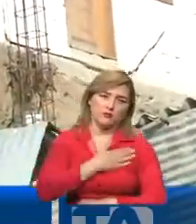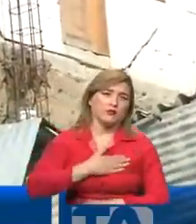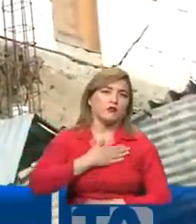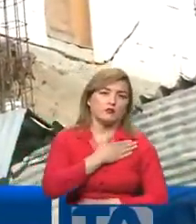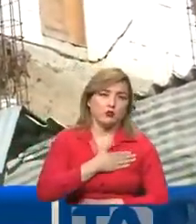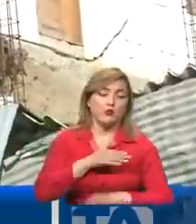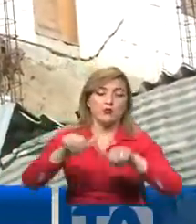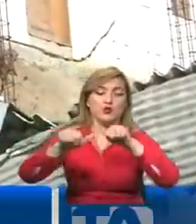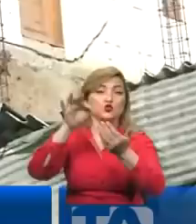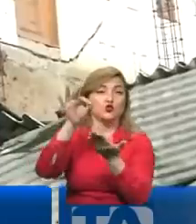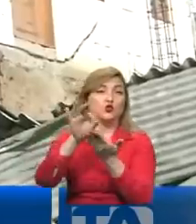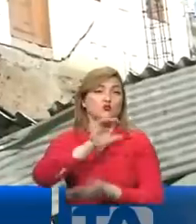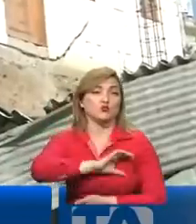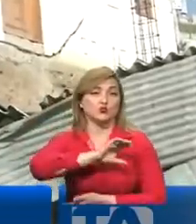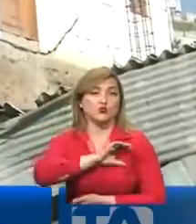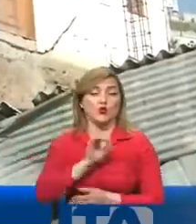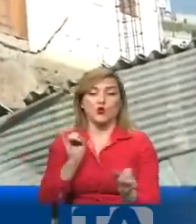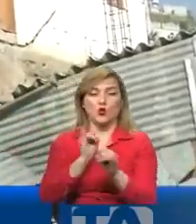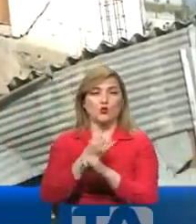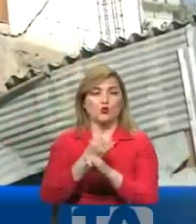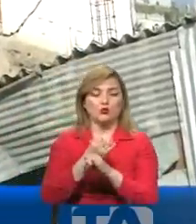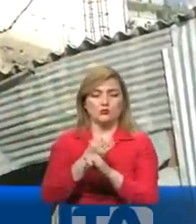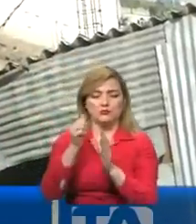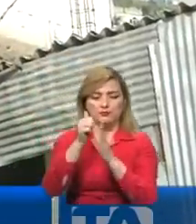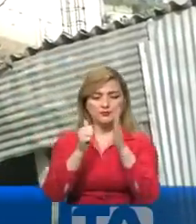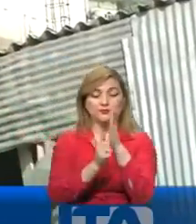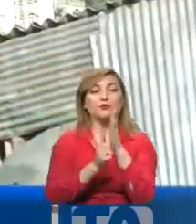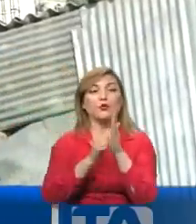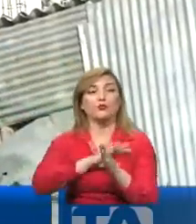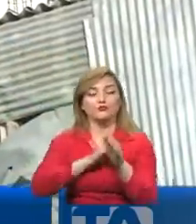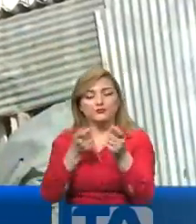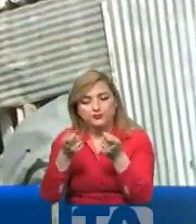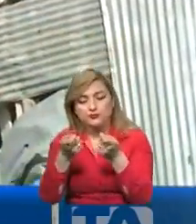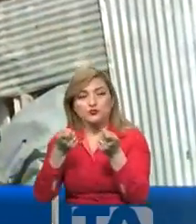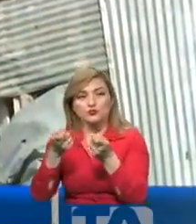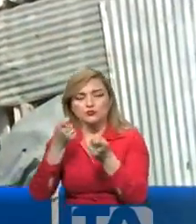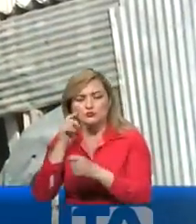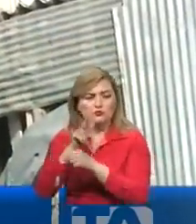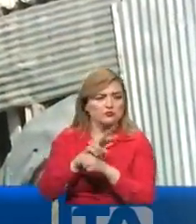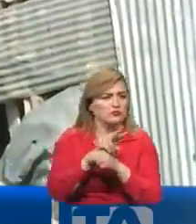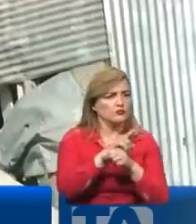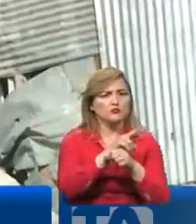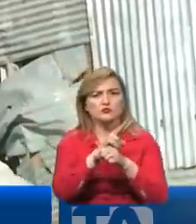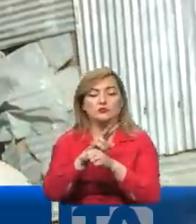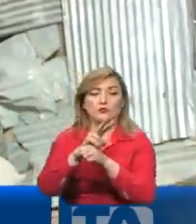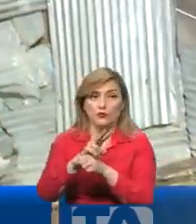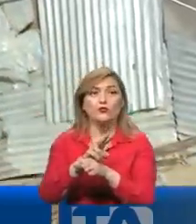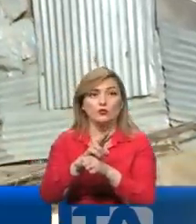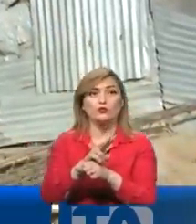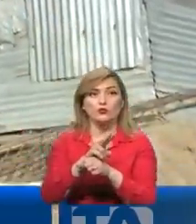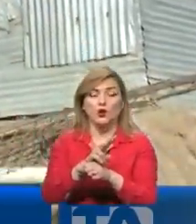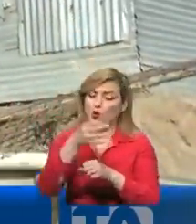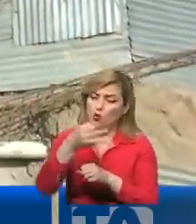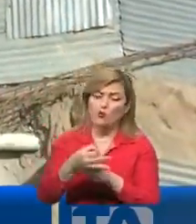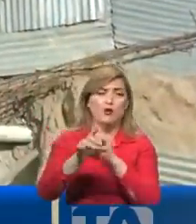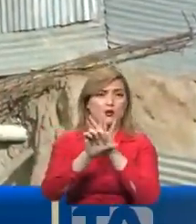zonal activará a sus instituciones como la Agencia Metropolitana de Control, quienes vendrán, asistirán y verificarán que